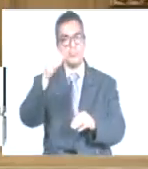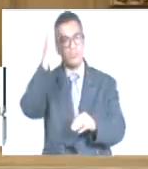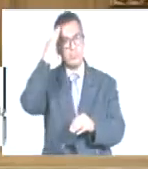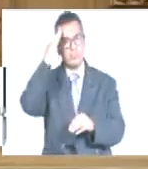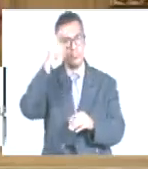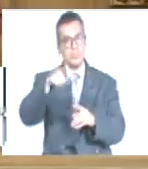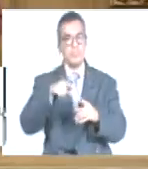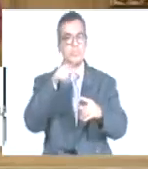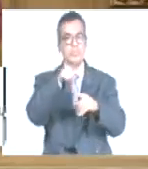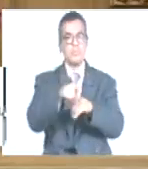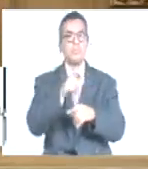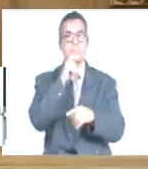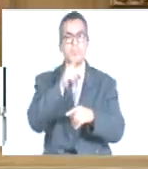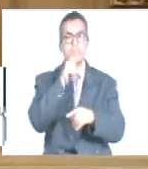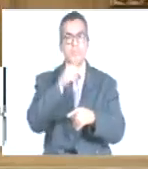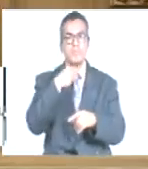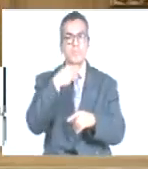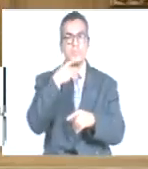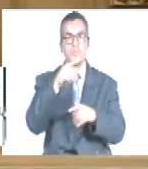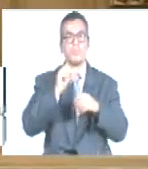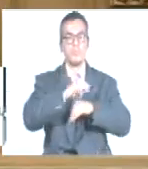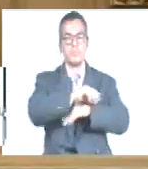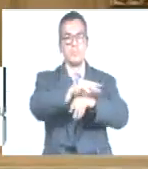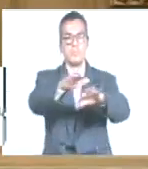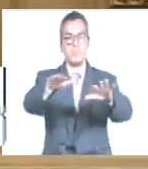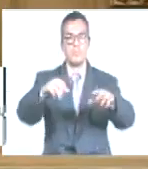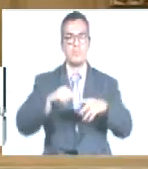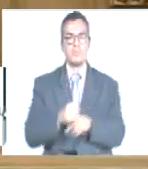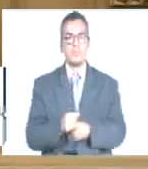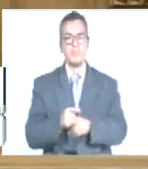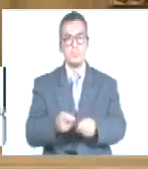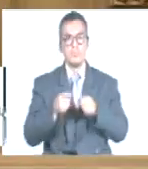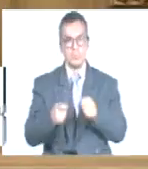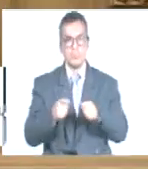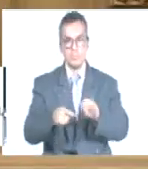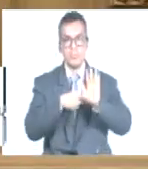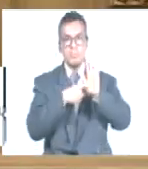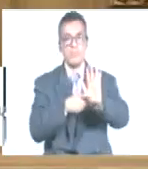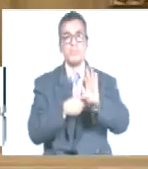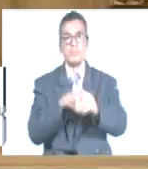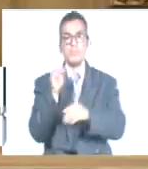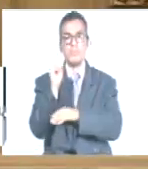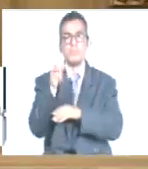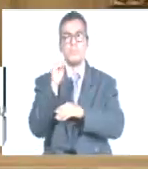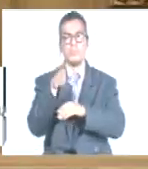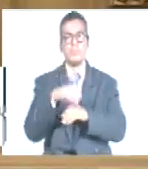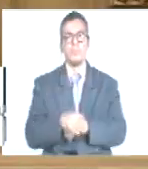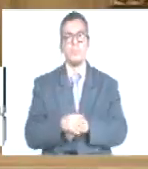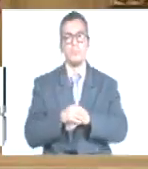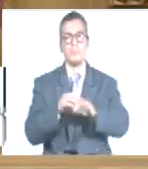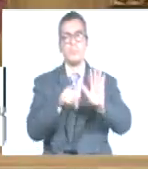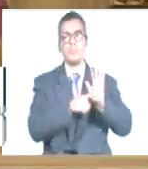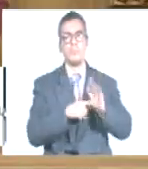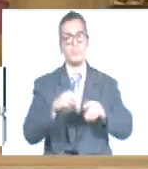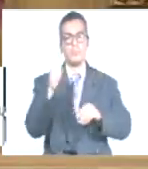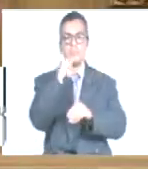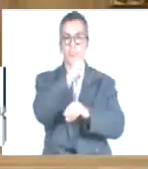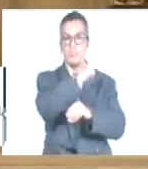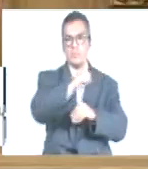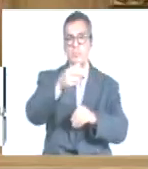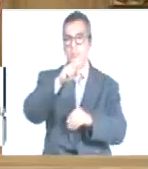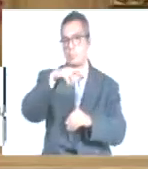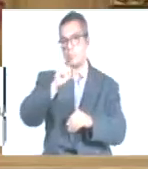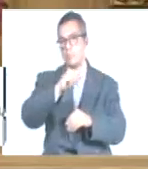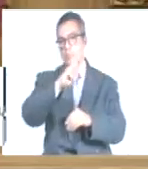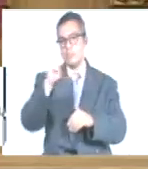que el tiro le salió por la culata, como dirían en el llano. Es que trataron de mostrarnos un mensaje a través del cruel asesinato de Robert